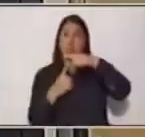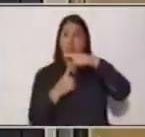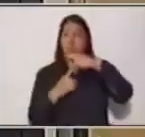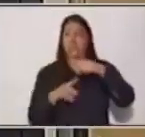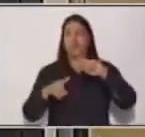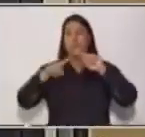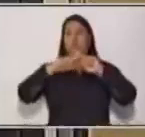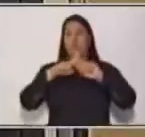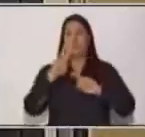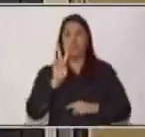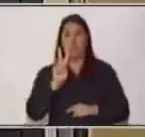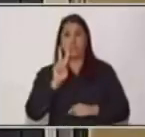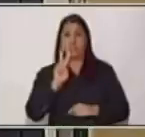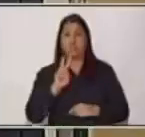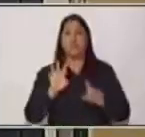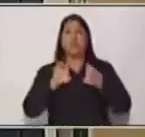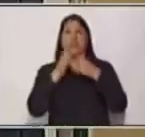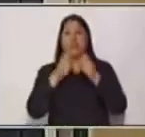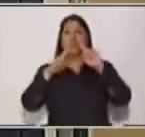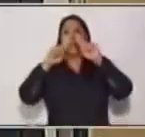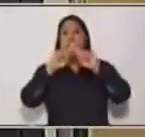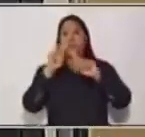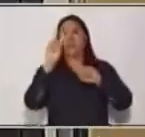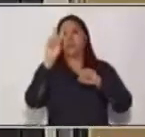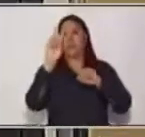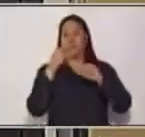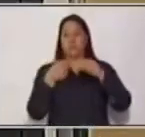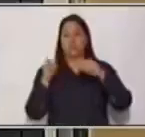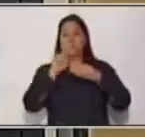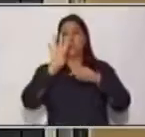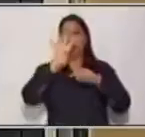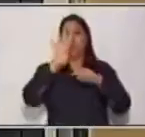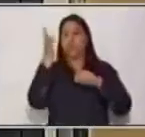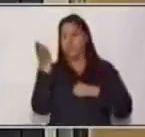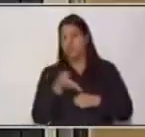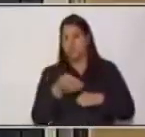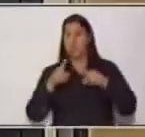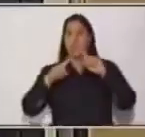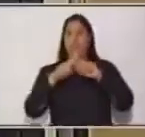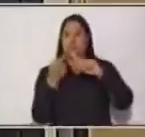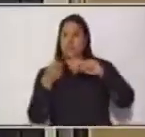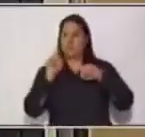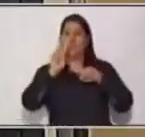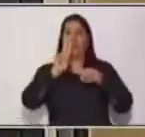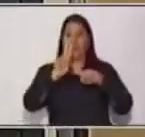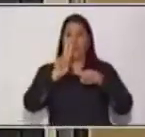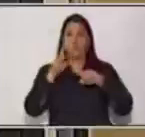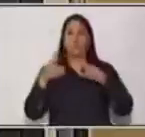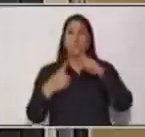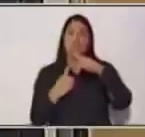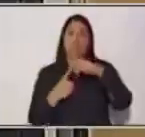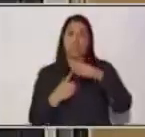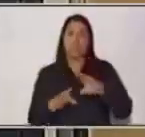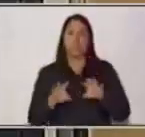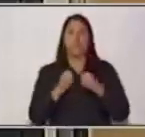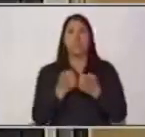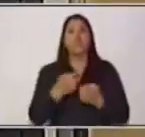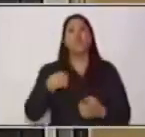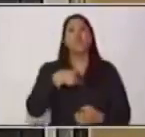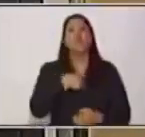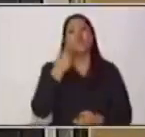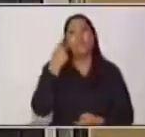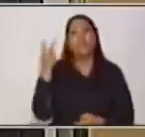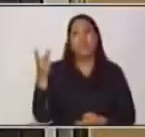el denominador y ya lo expresamos como una fracción. Pero ahora quiero que veamos una propiedad que